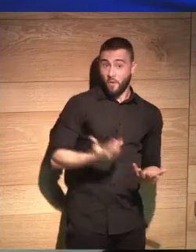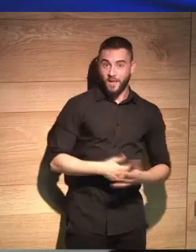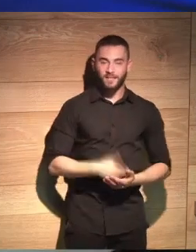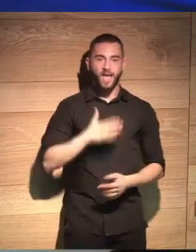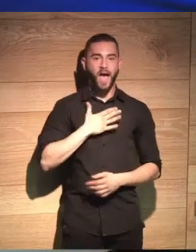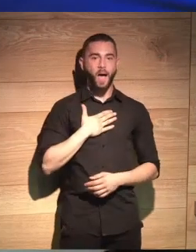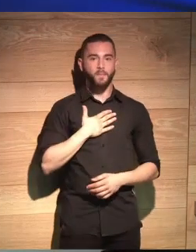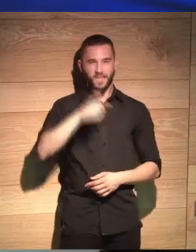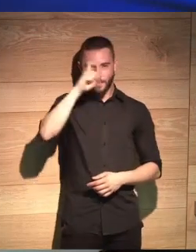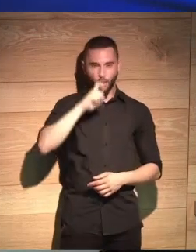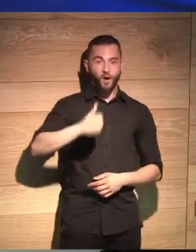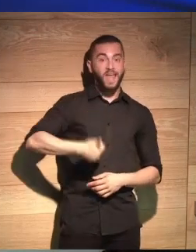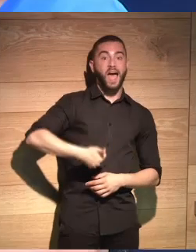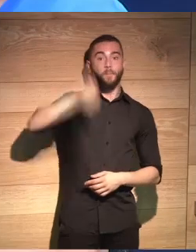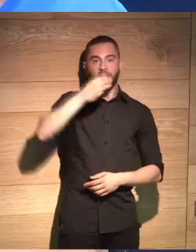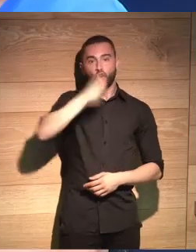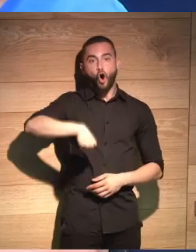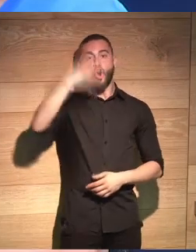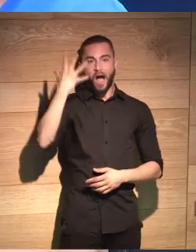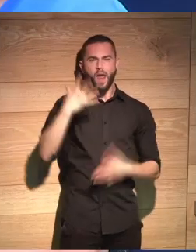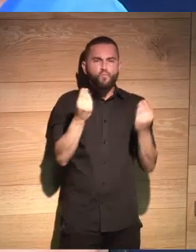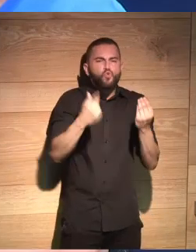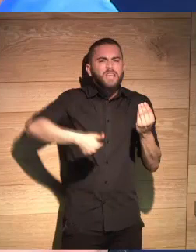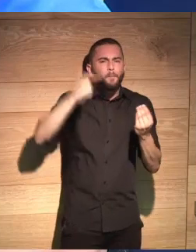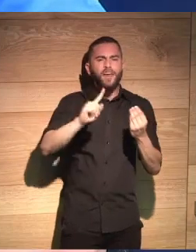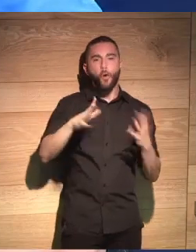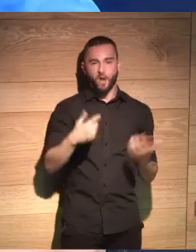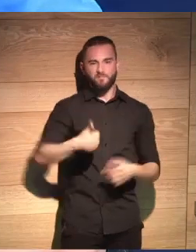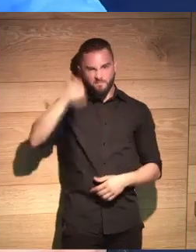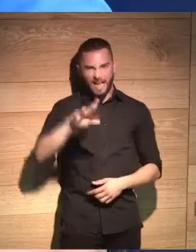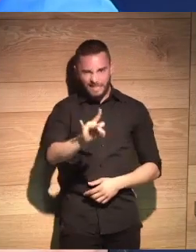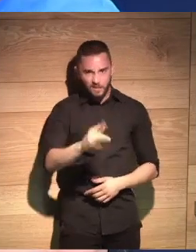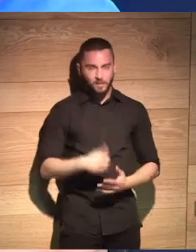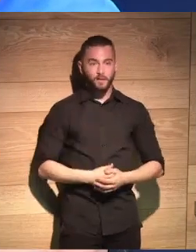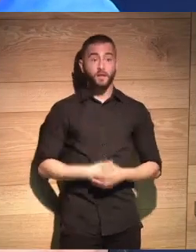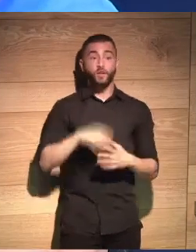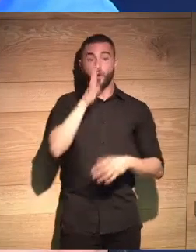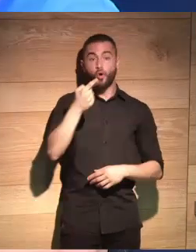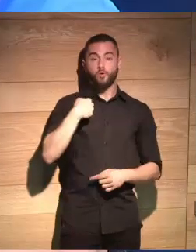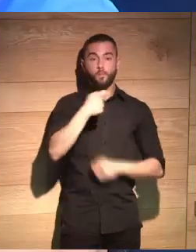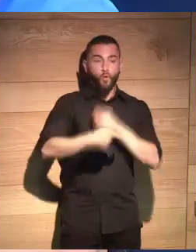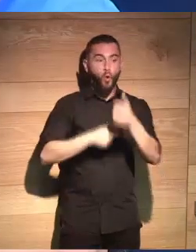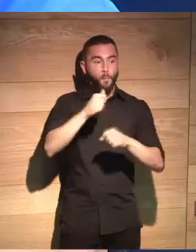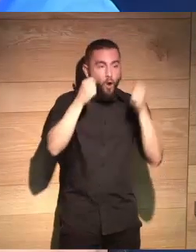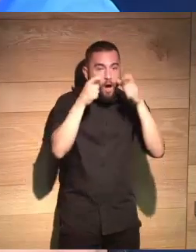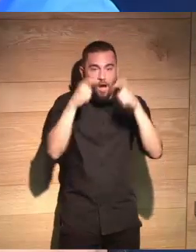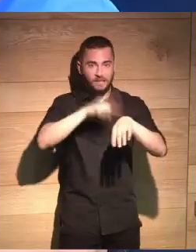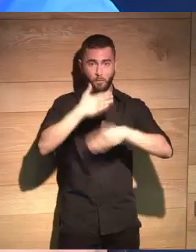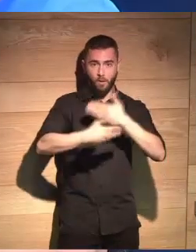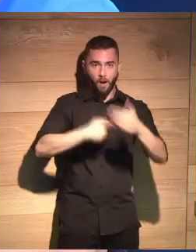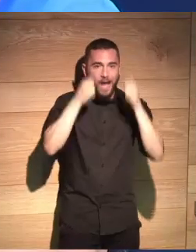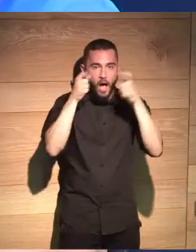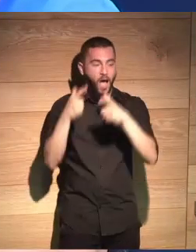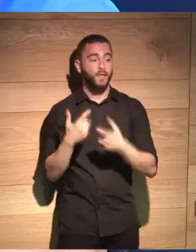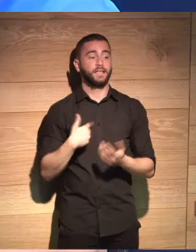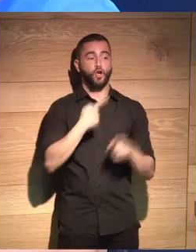gustaría tener un poco más memoria de la que tengo, no mucha más, pero sí más memoria. Porque poco a poco voy descubriendo, a medida que pasa el tiempo,